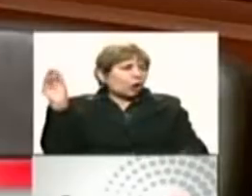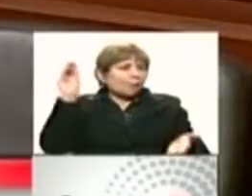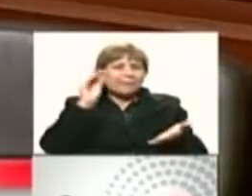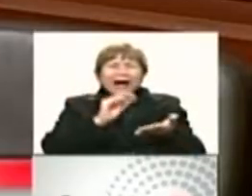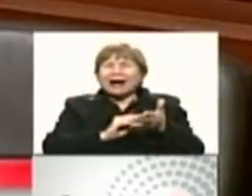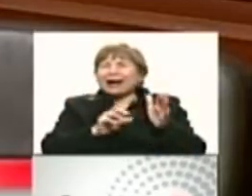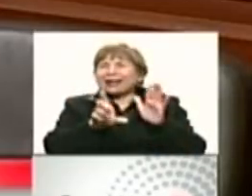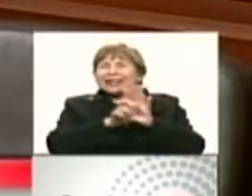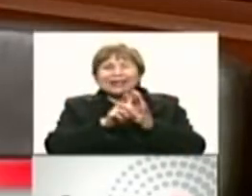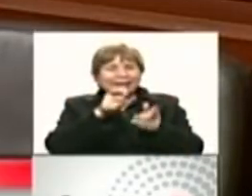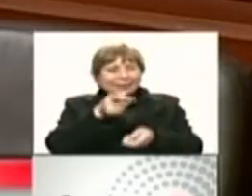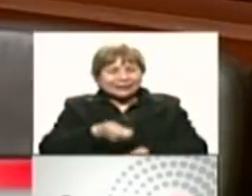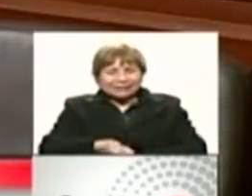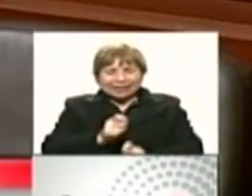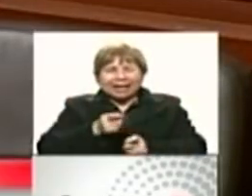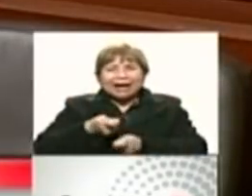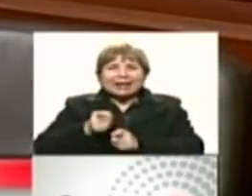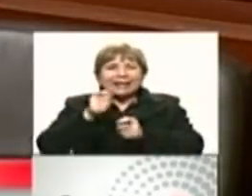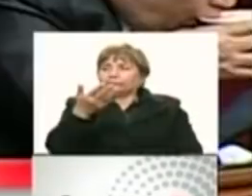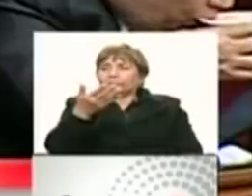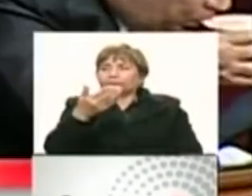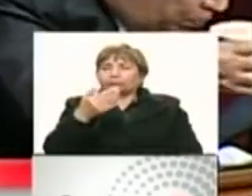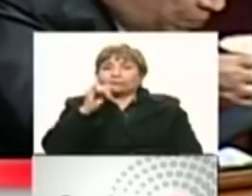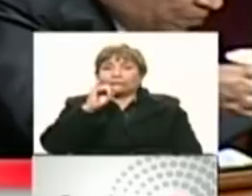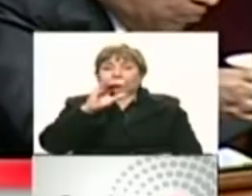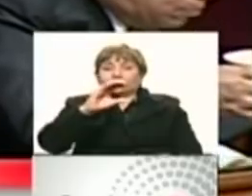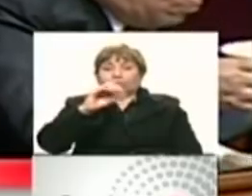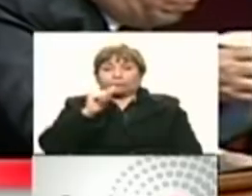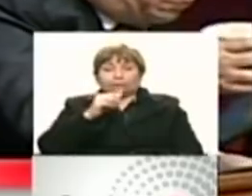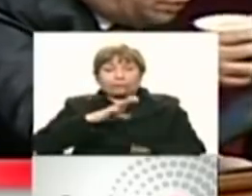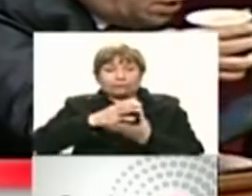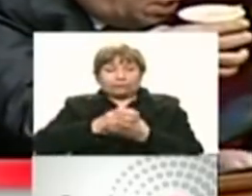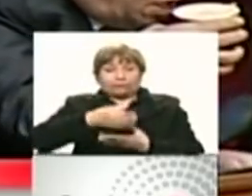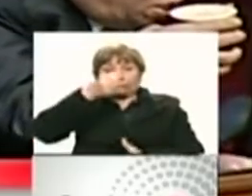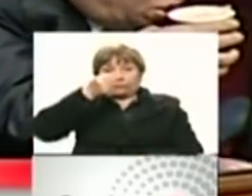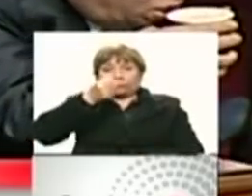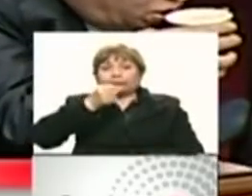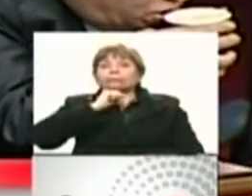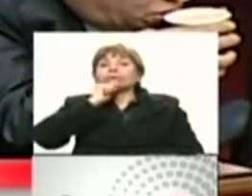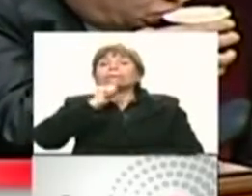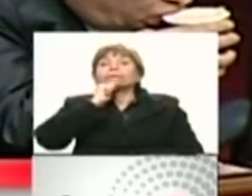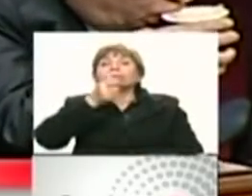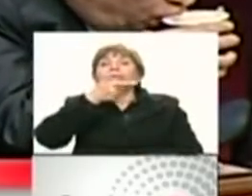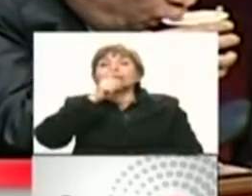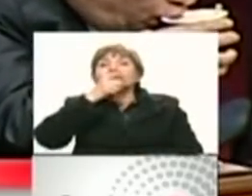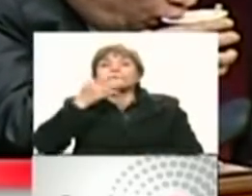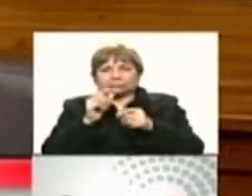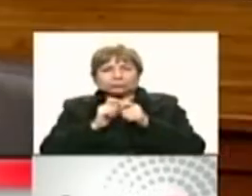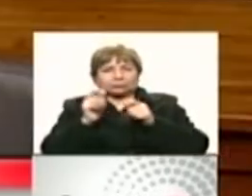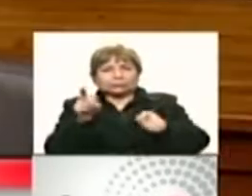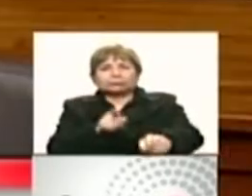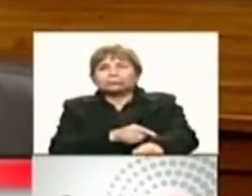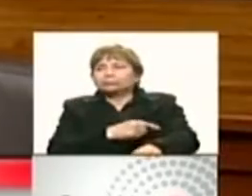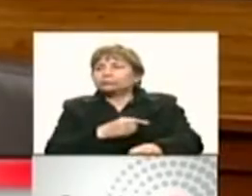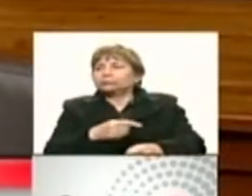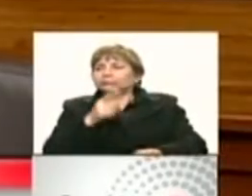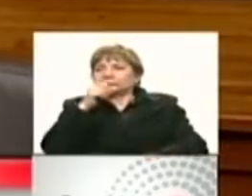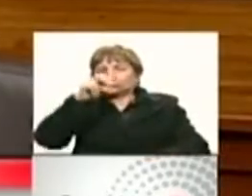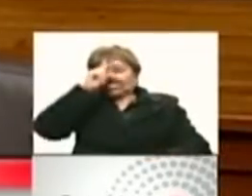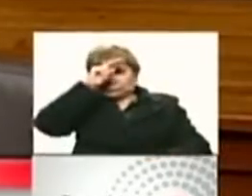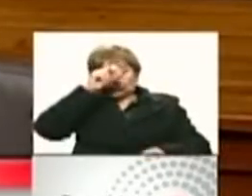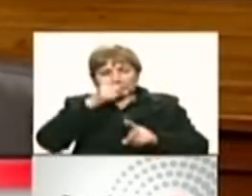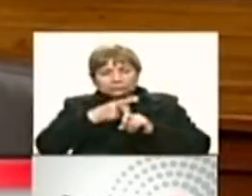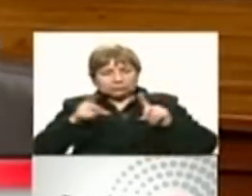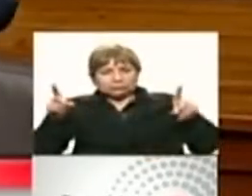75. Hay algunos que hayan manifestado sus votos, otros se prevén abstenciones también, que es un número muy reducido,